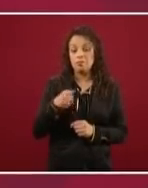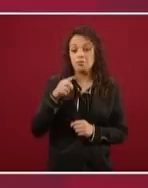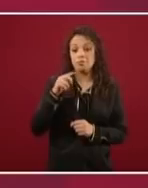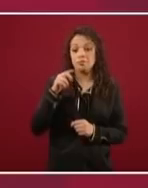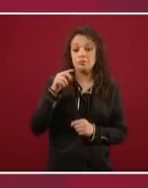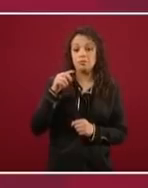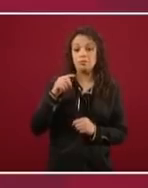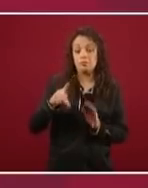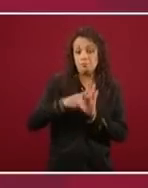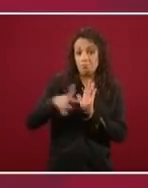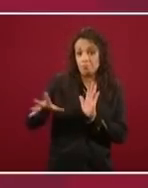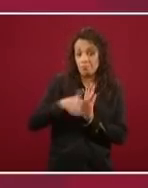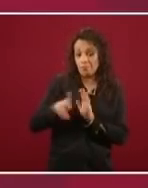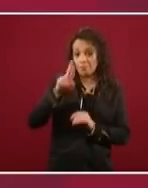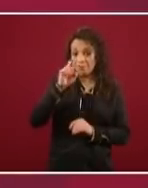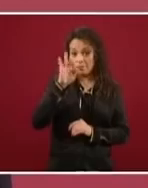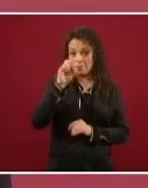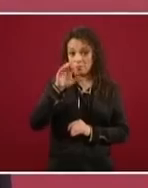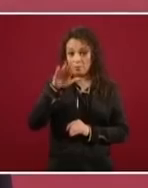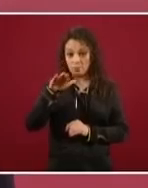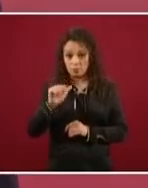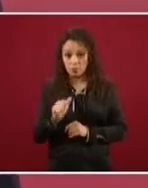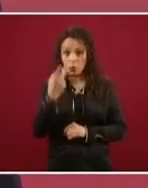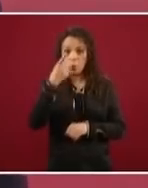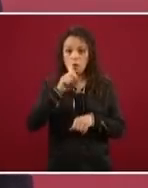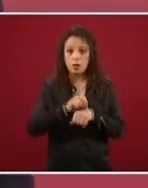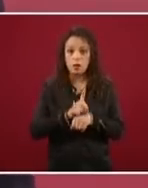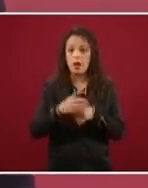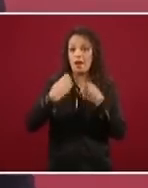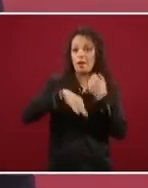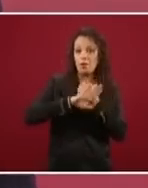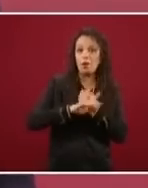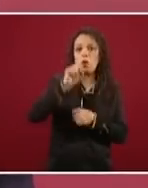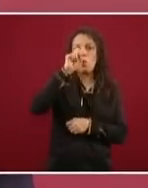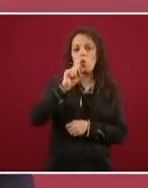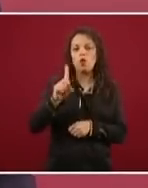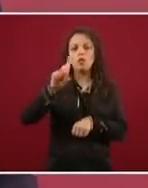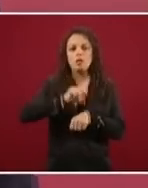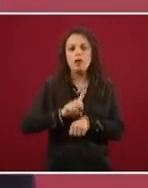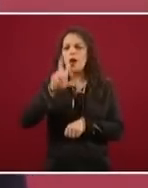este nos atacan de modo que ya